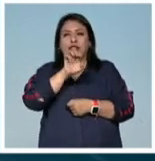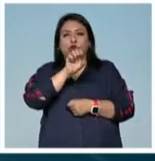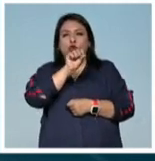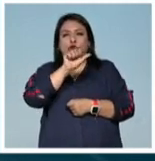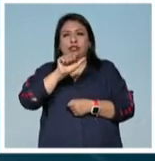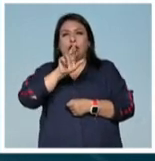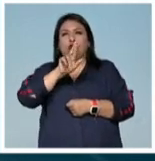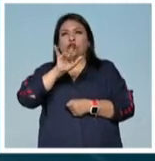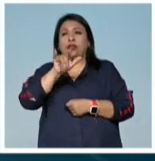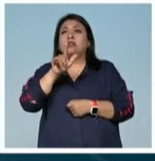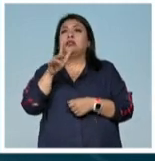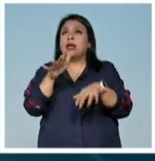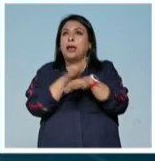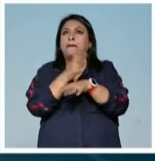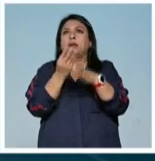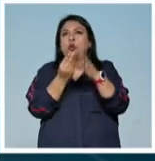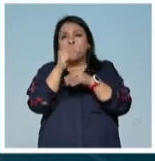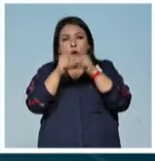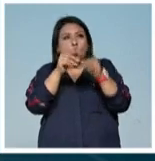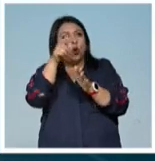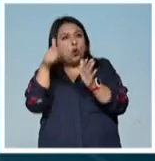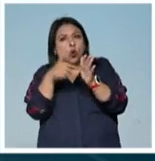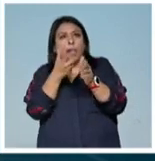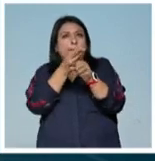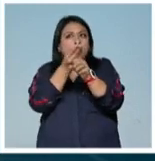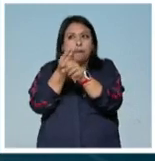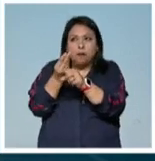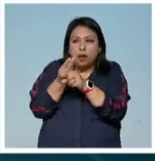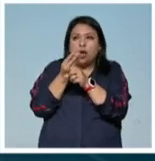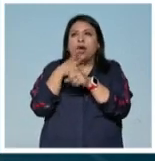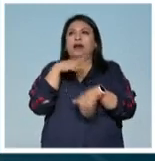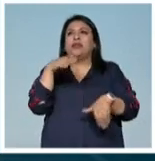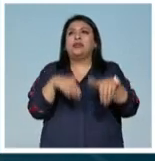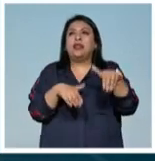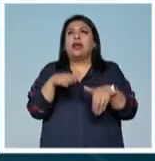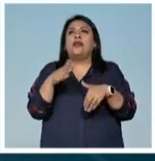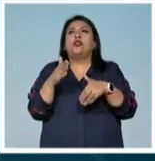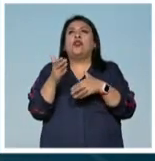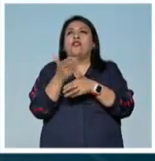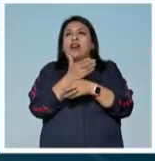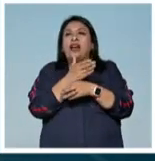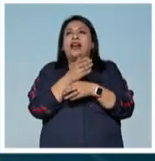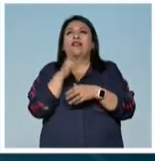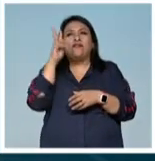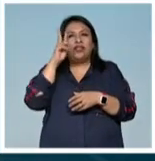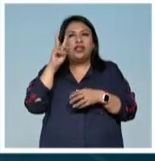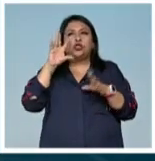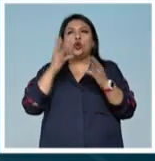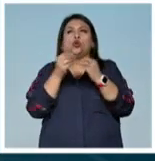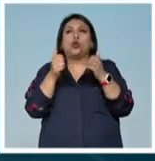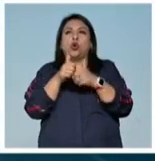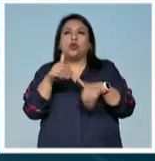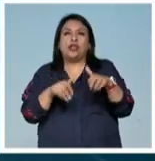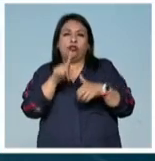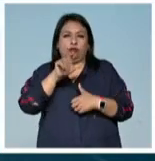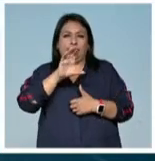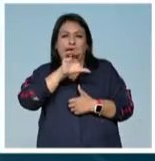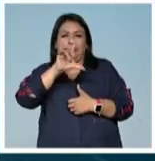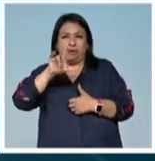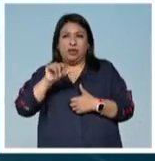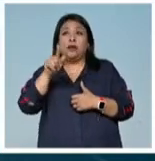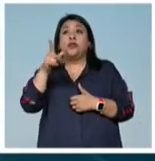Liliana Felipe, que renovaron todo el espacio, que crearon el Teatro Bar El Vicio, junto con el Teatro La Capilla.